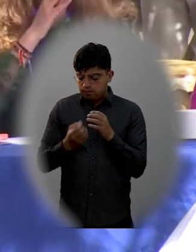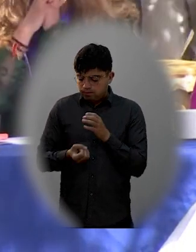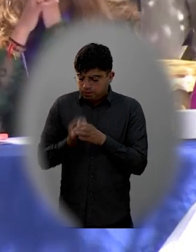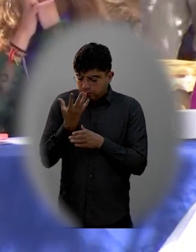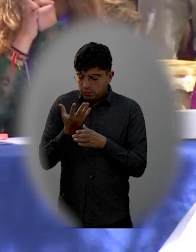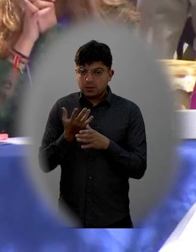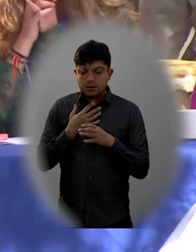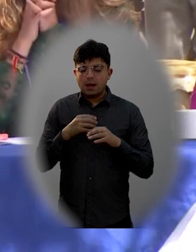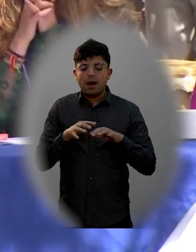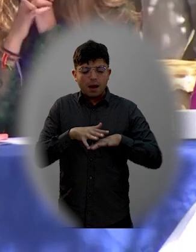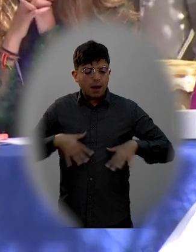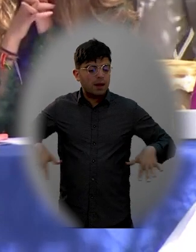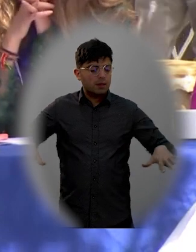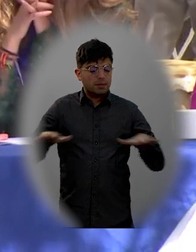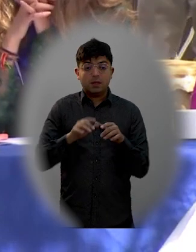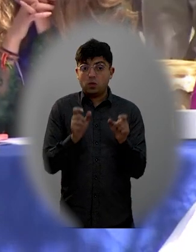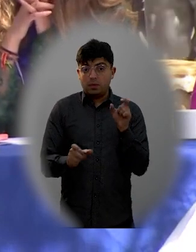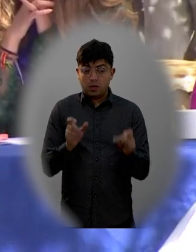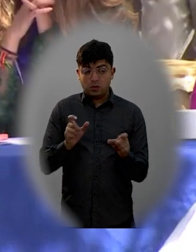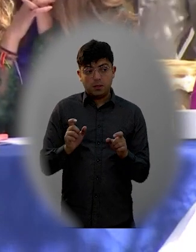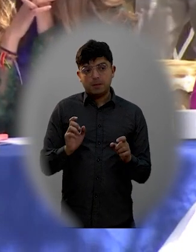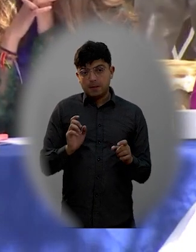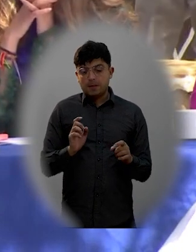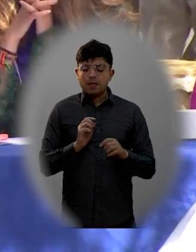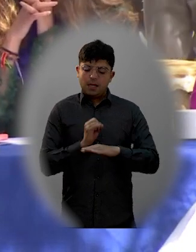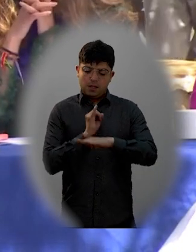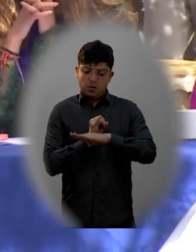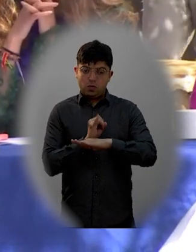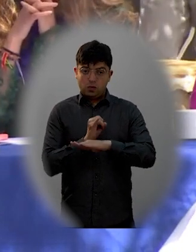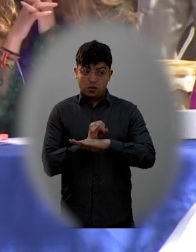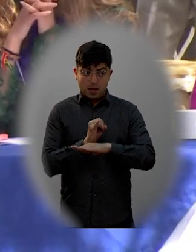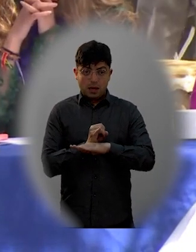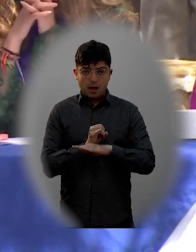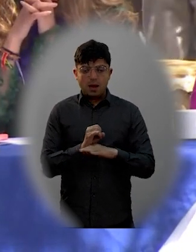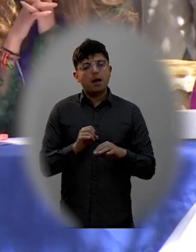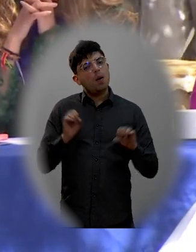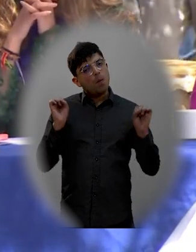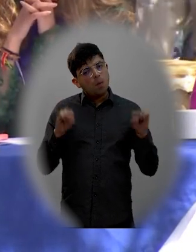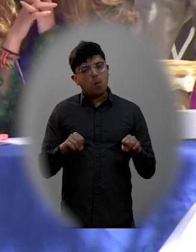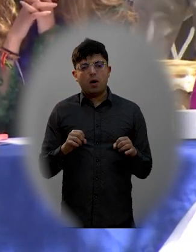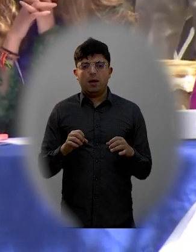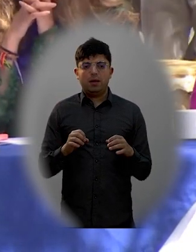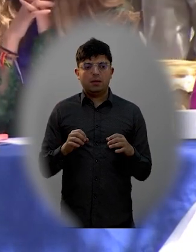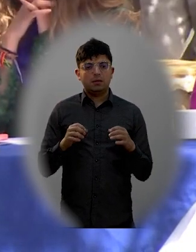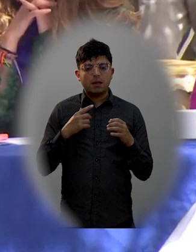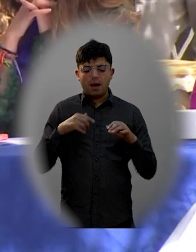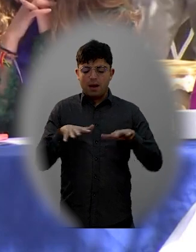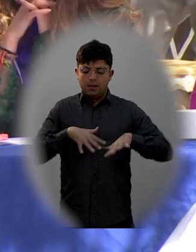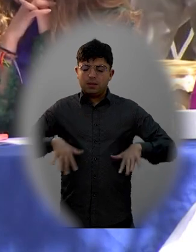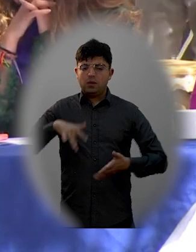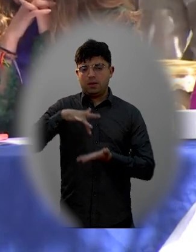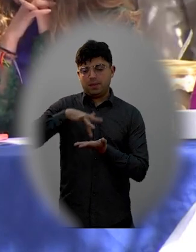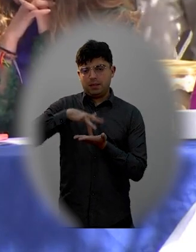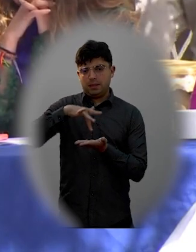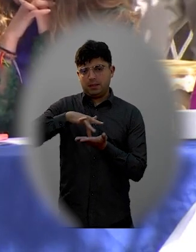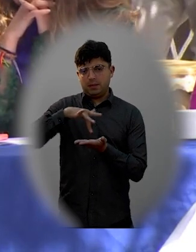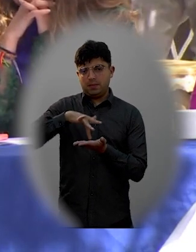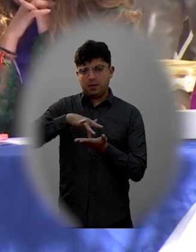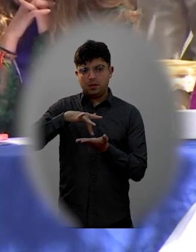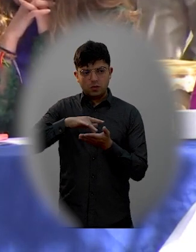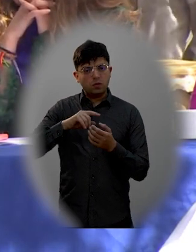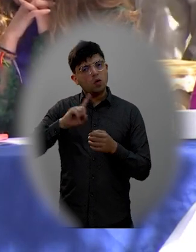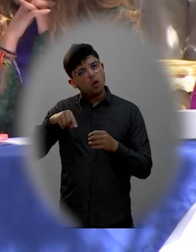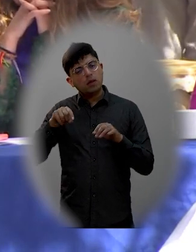para personas pues que creamos o no en la institucionalidad, pero que podamos tener escenarios de participación junto